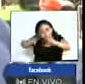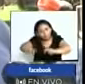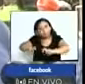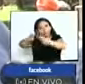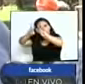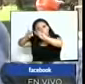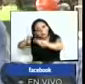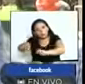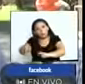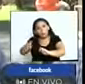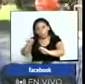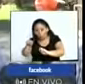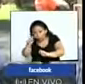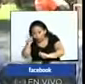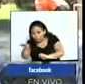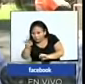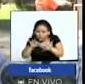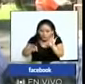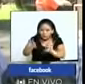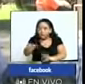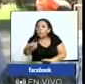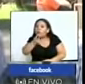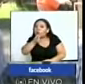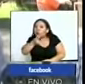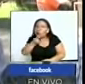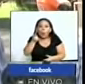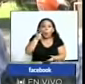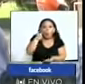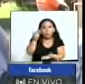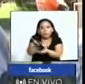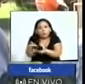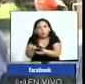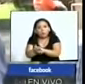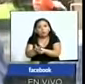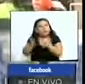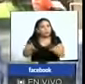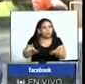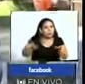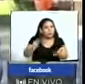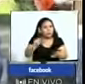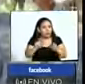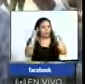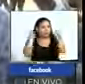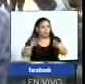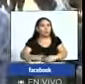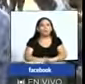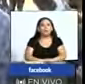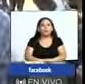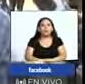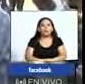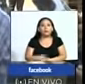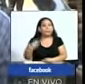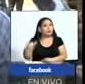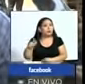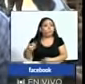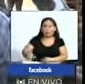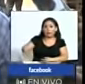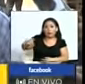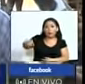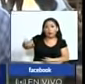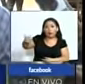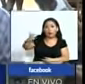¿verdad?, para poder ubicar información sobre estos casos, ¿verdad? Año tras año llevamos